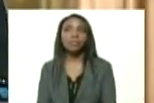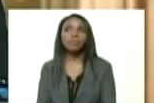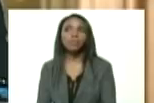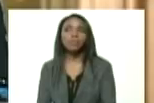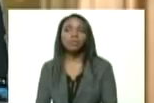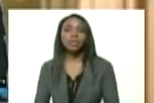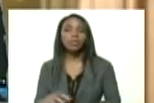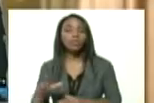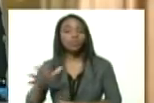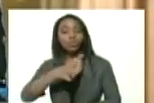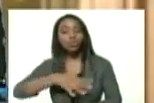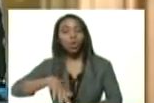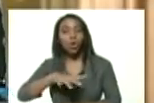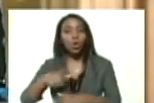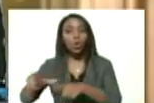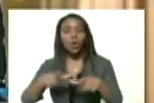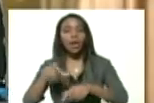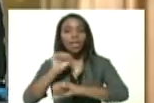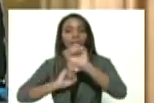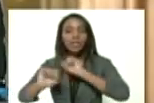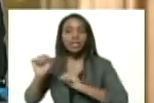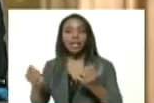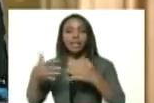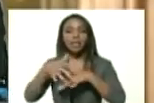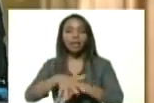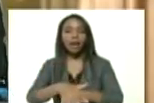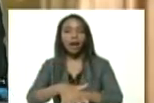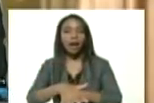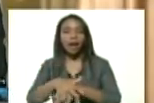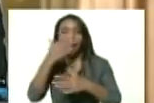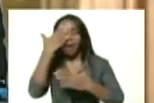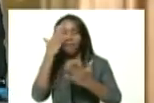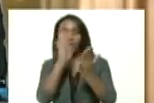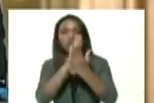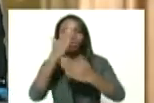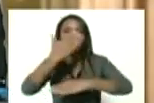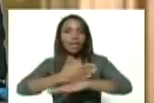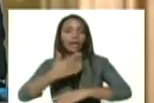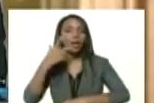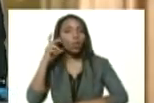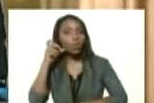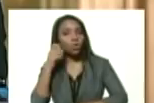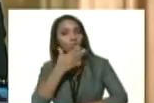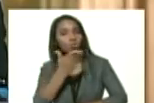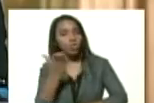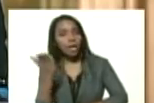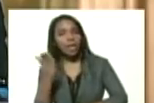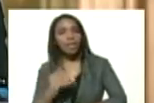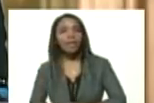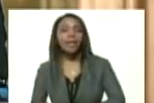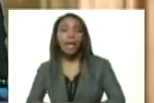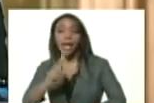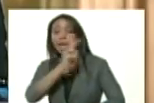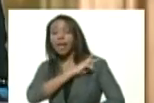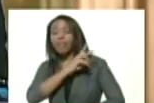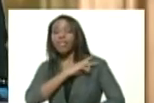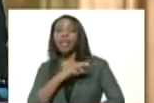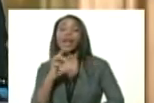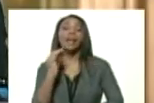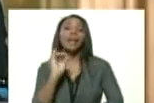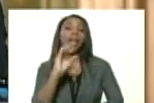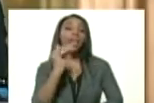en todas las regiones de defensa integral en la frontera oído frontera jefe de la red y